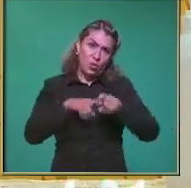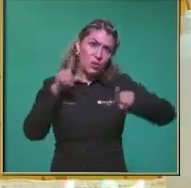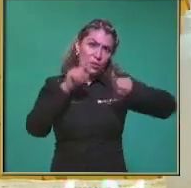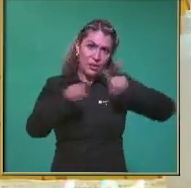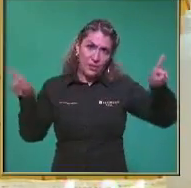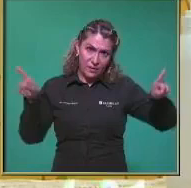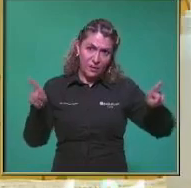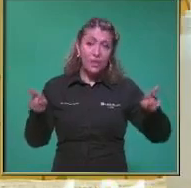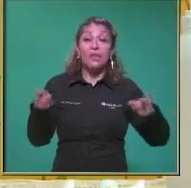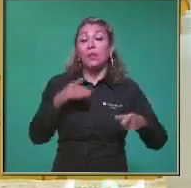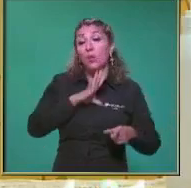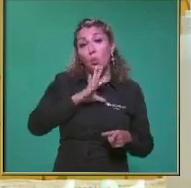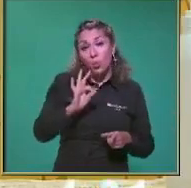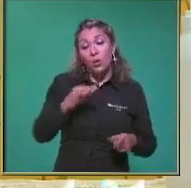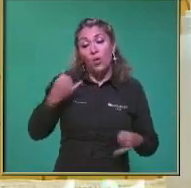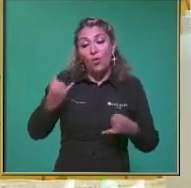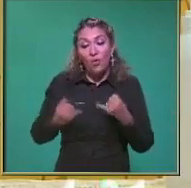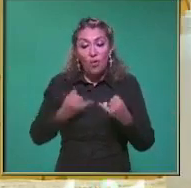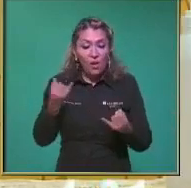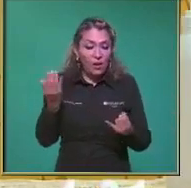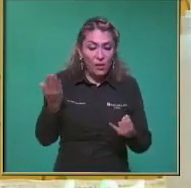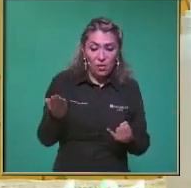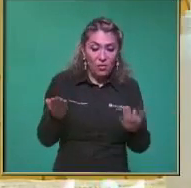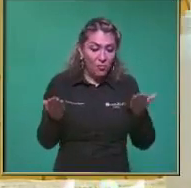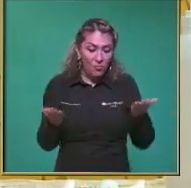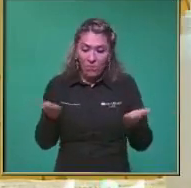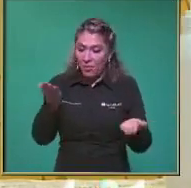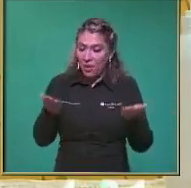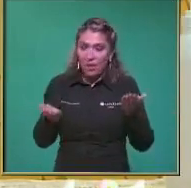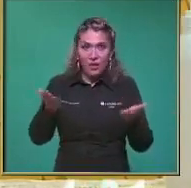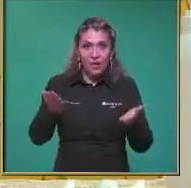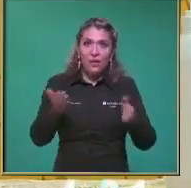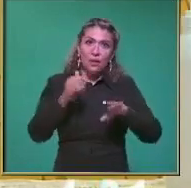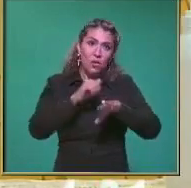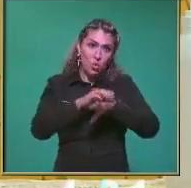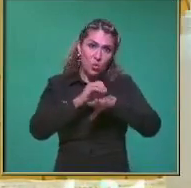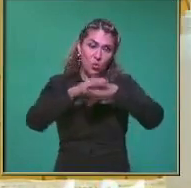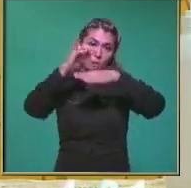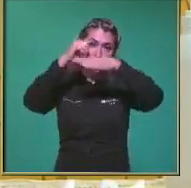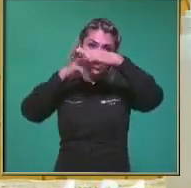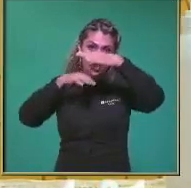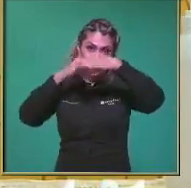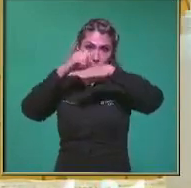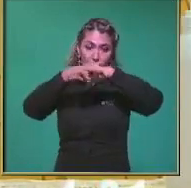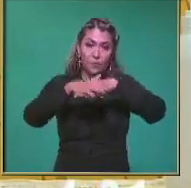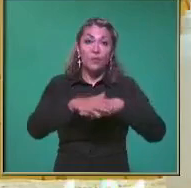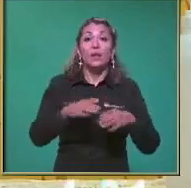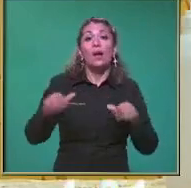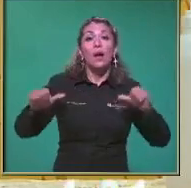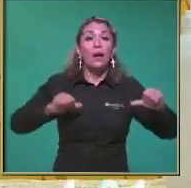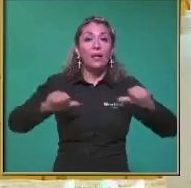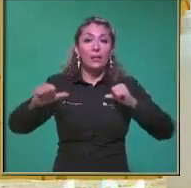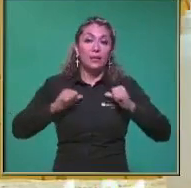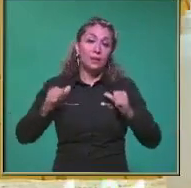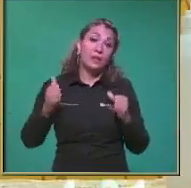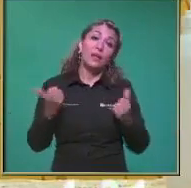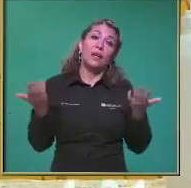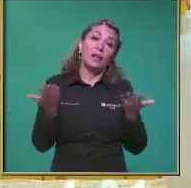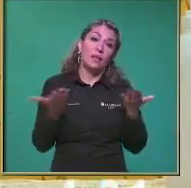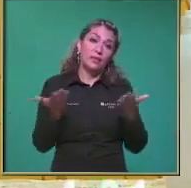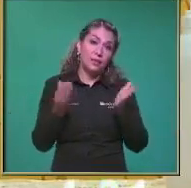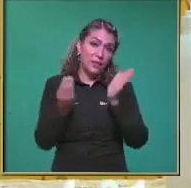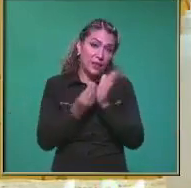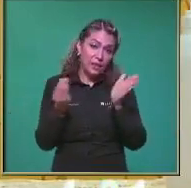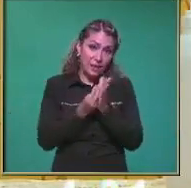con estos puedo jugar para comparar cantidades, ¿sí? De hecho, hay una actividad que vamos a hacer en el salón de clases a los que